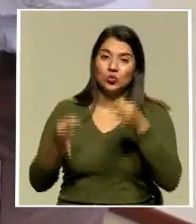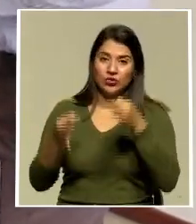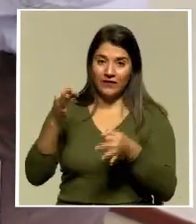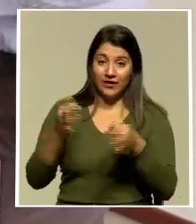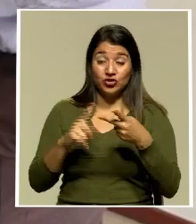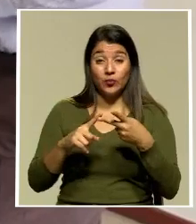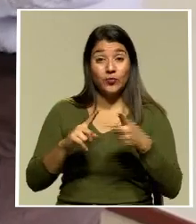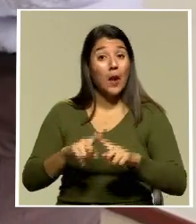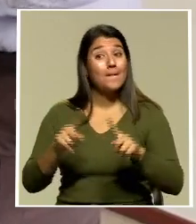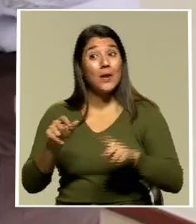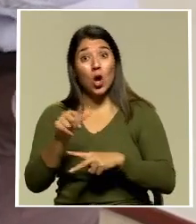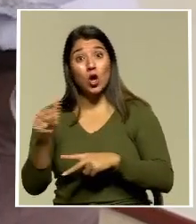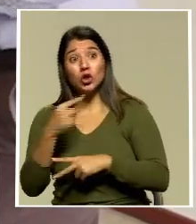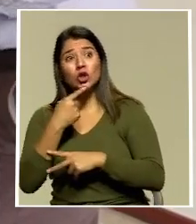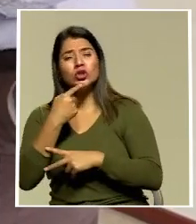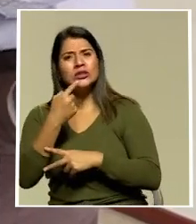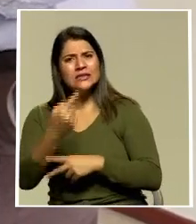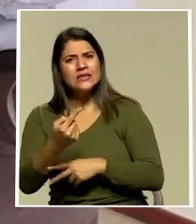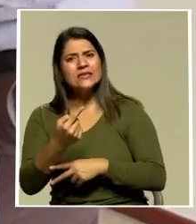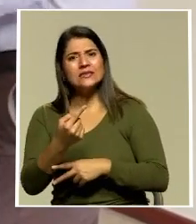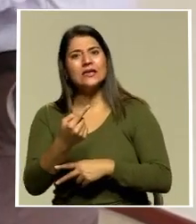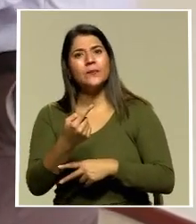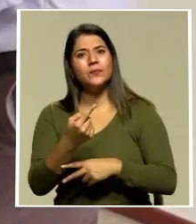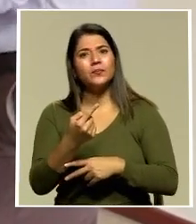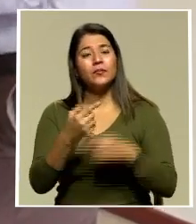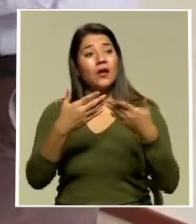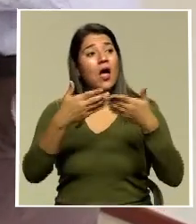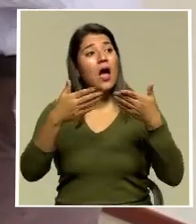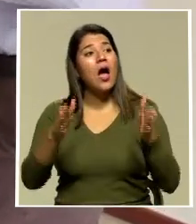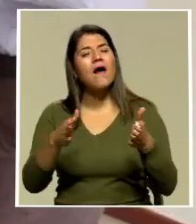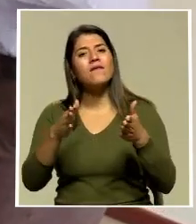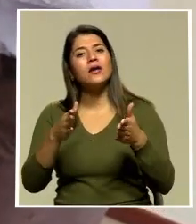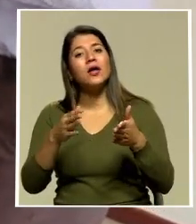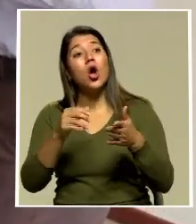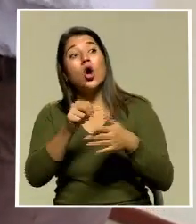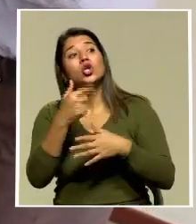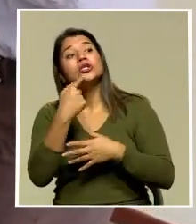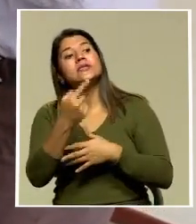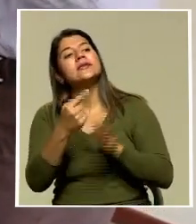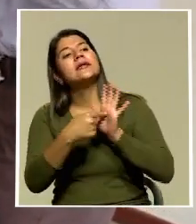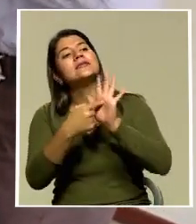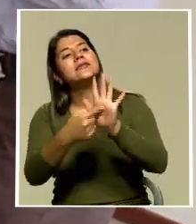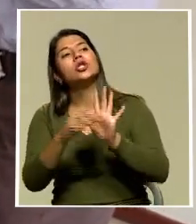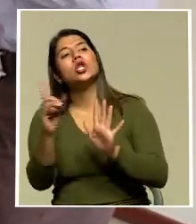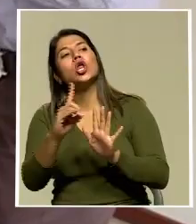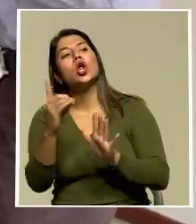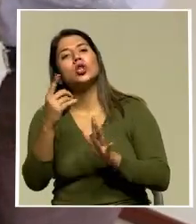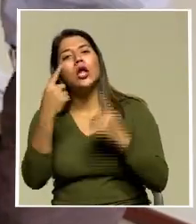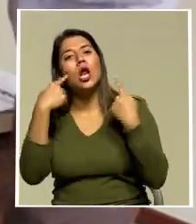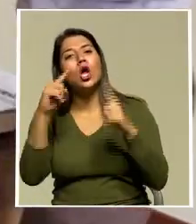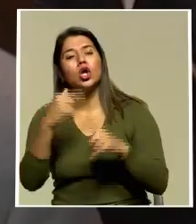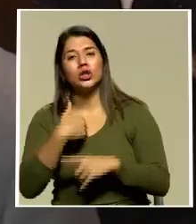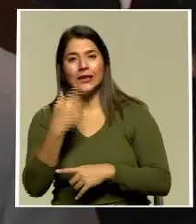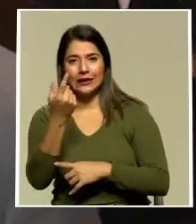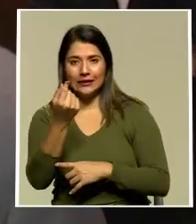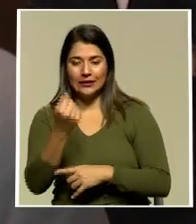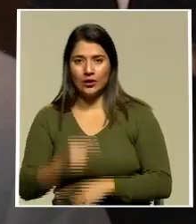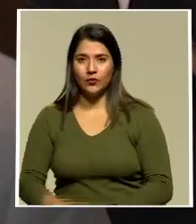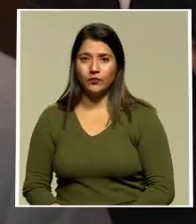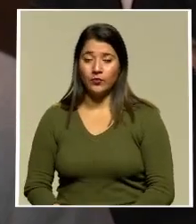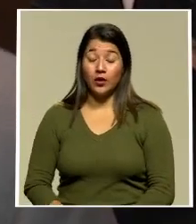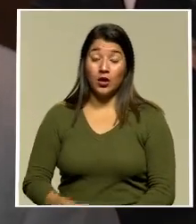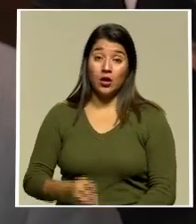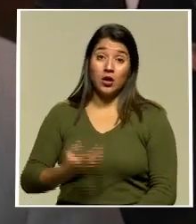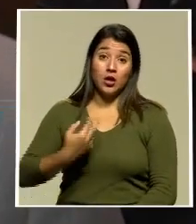mientras que otros invitan a los demás a abrir sus cuentas para ver de dónde vienen los dineros de estas inscripciones. Tenemos que